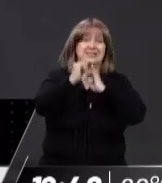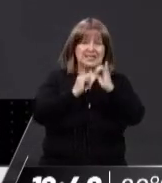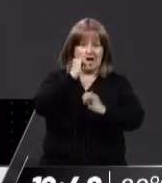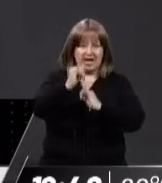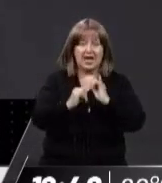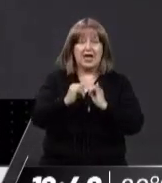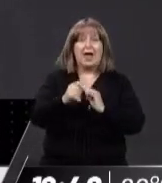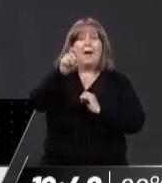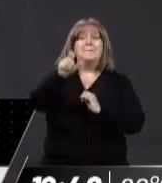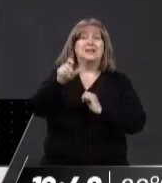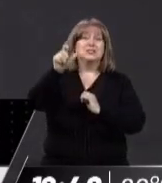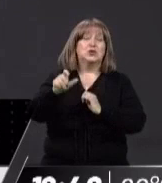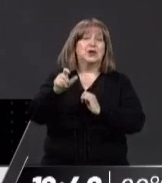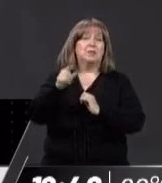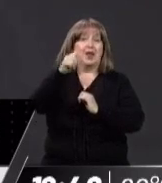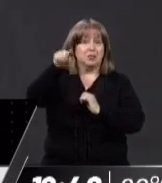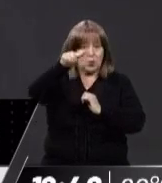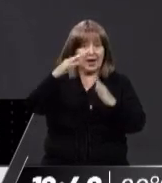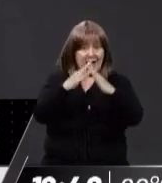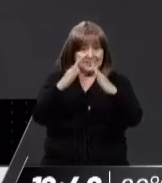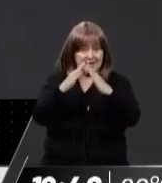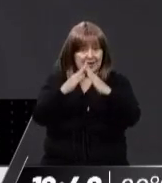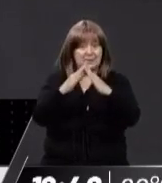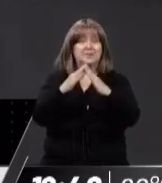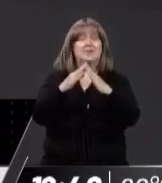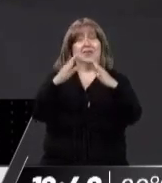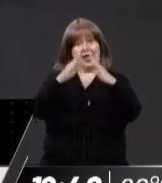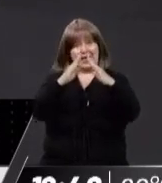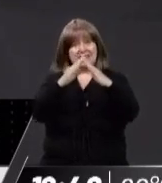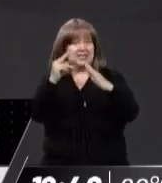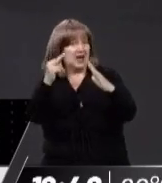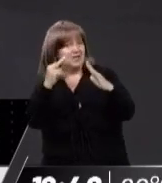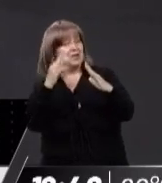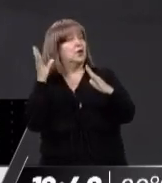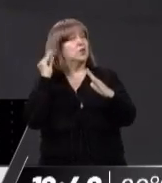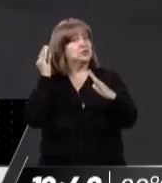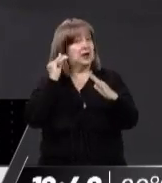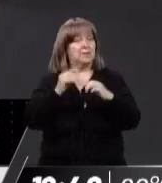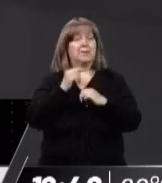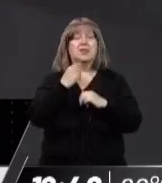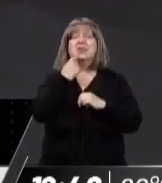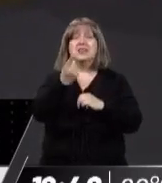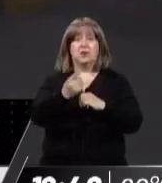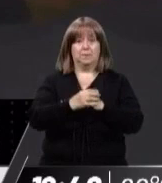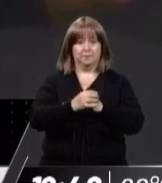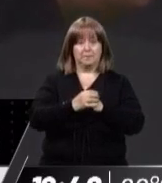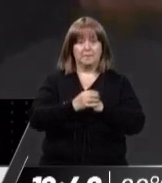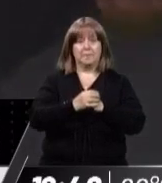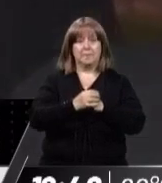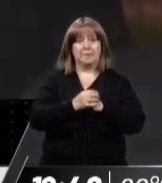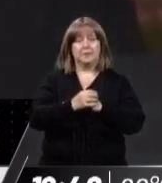pero tu voz y tu relato y lo que estás contando llega poderosísimamente a esta hora y a estas personas. ¿Qué le querés decir?